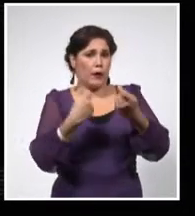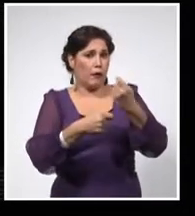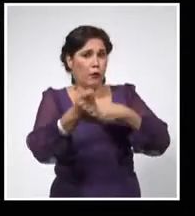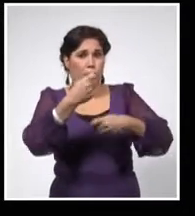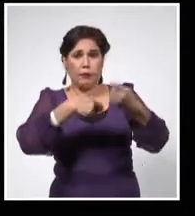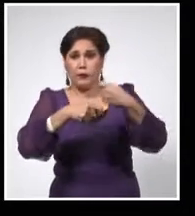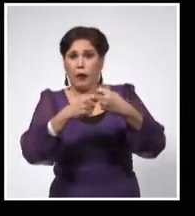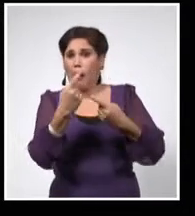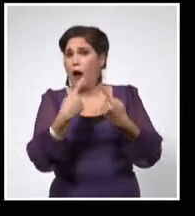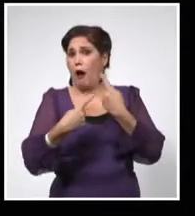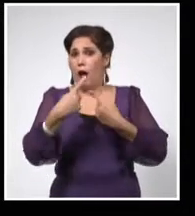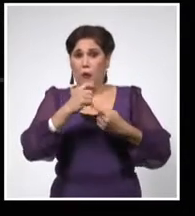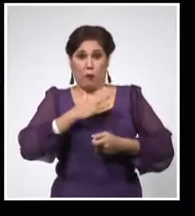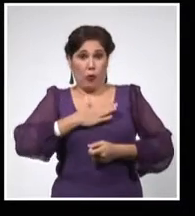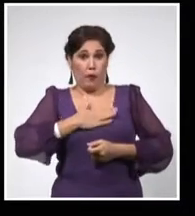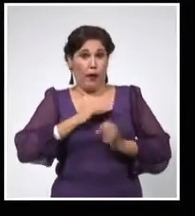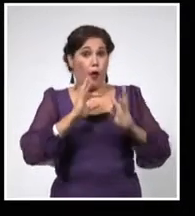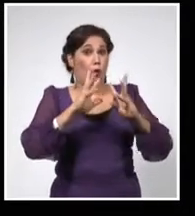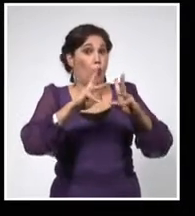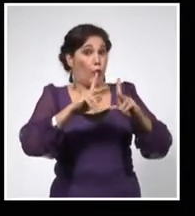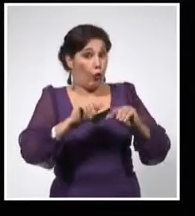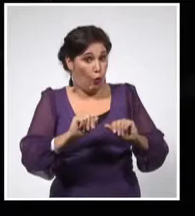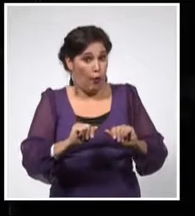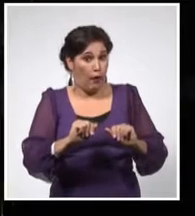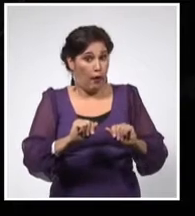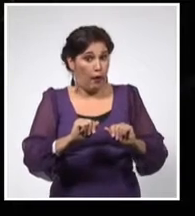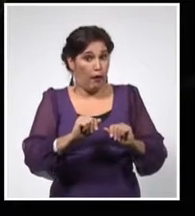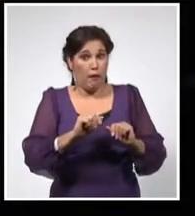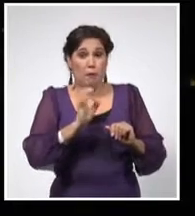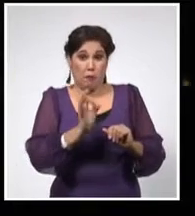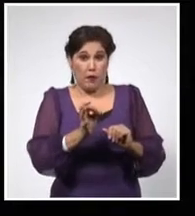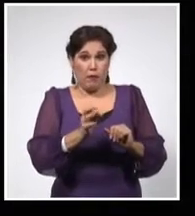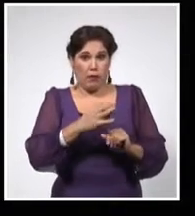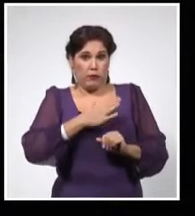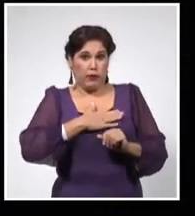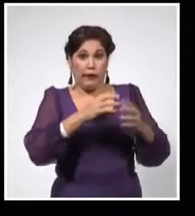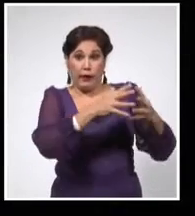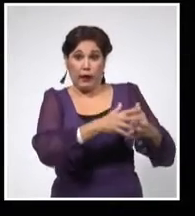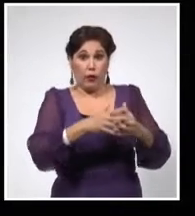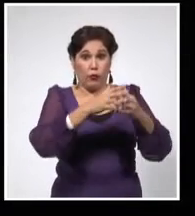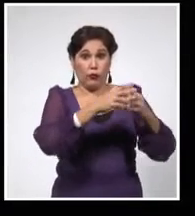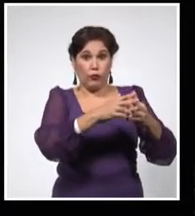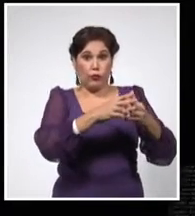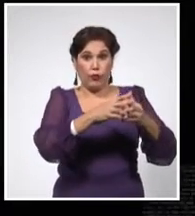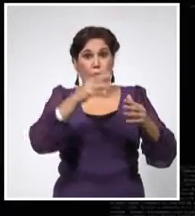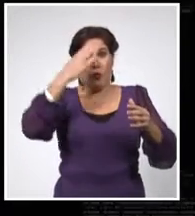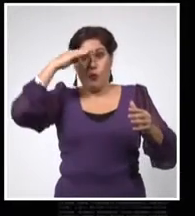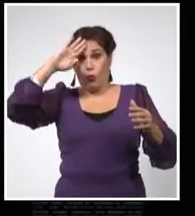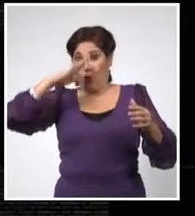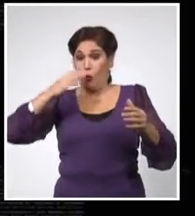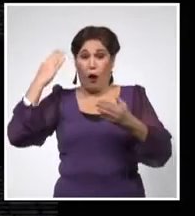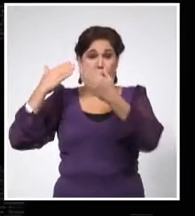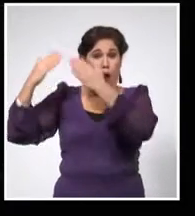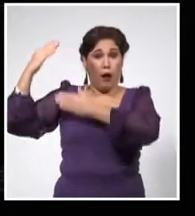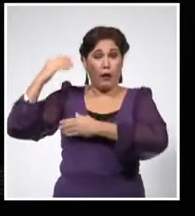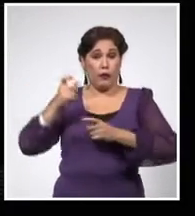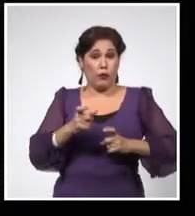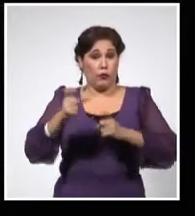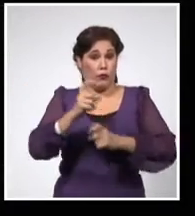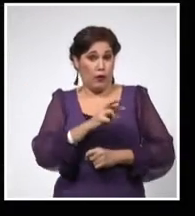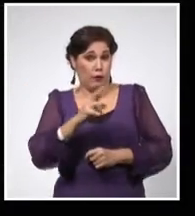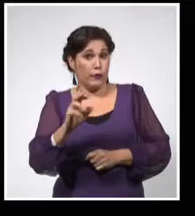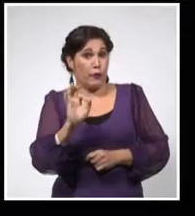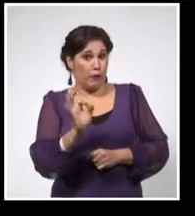está en propiedad robada de un ciudadano de Estados Unidos en Cuba,